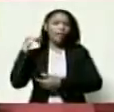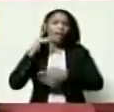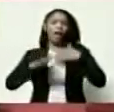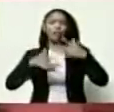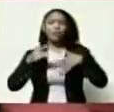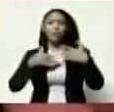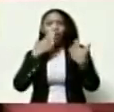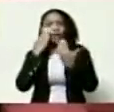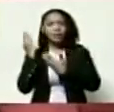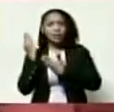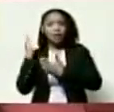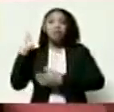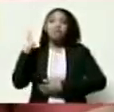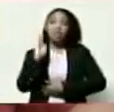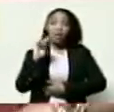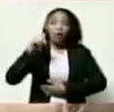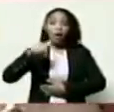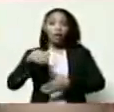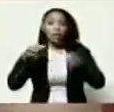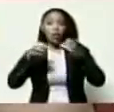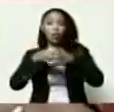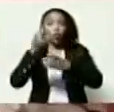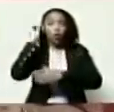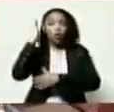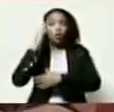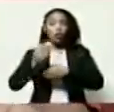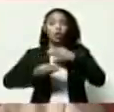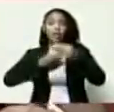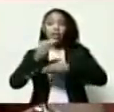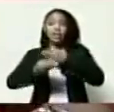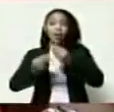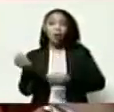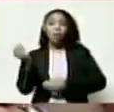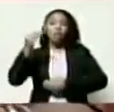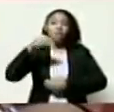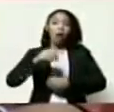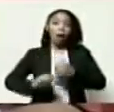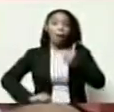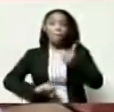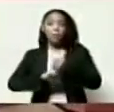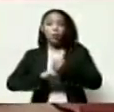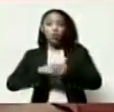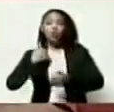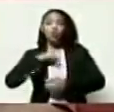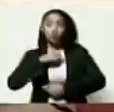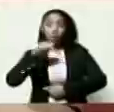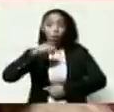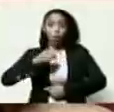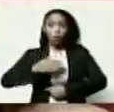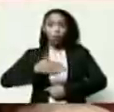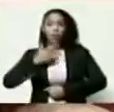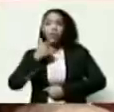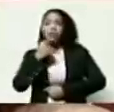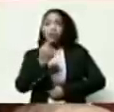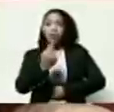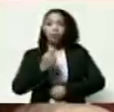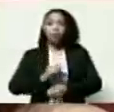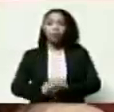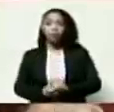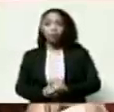actividades, vinieron a este congreso y le dieron un dinamismo adicional. Nosotros podemos hoy decir